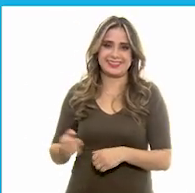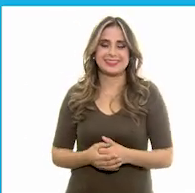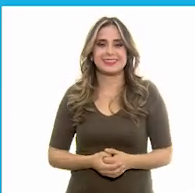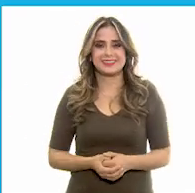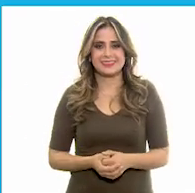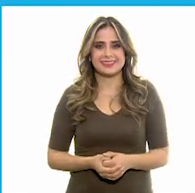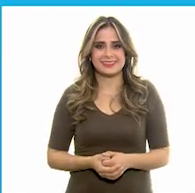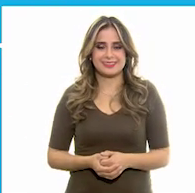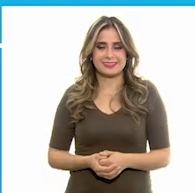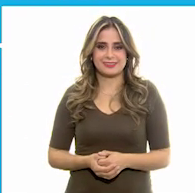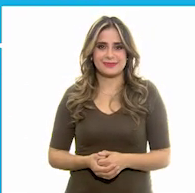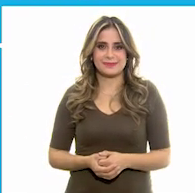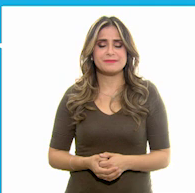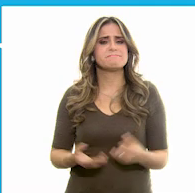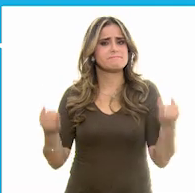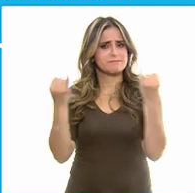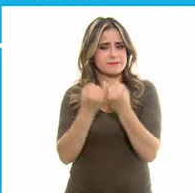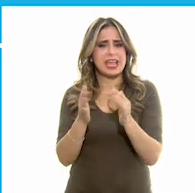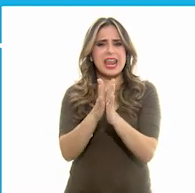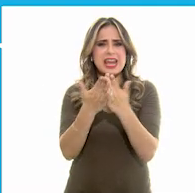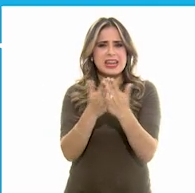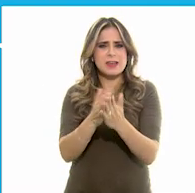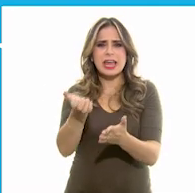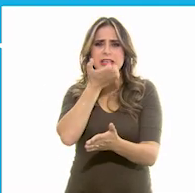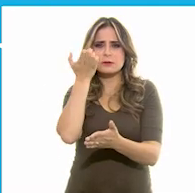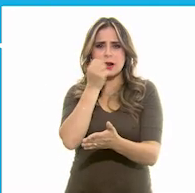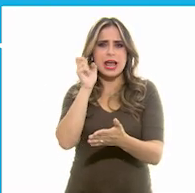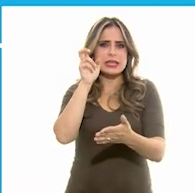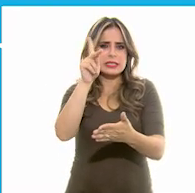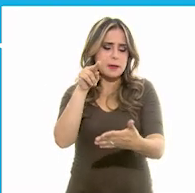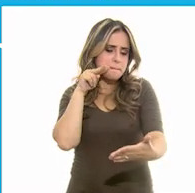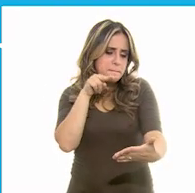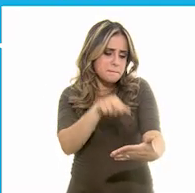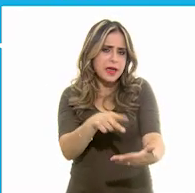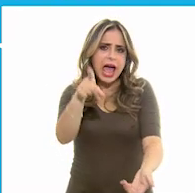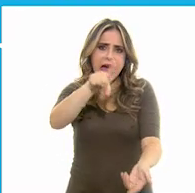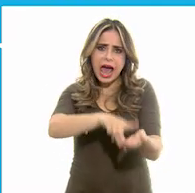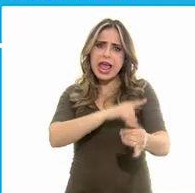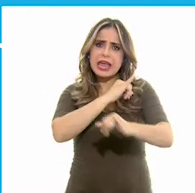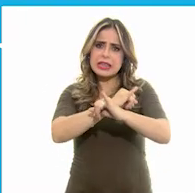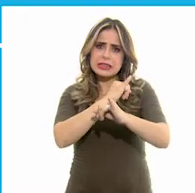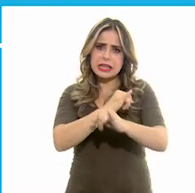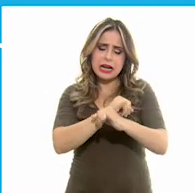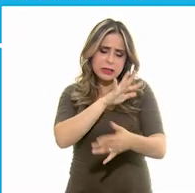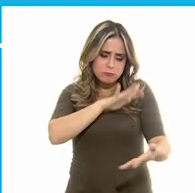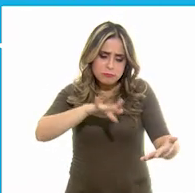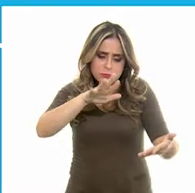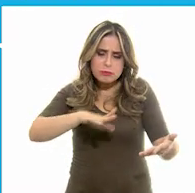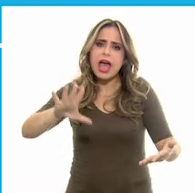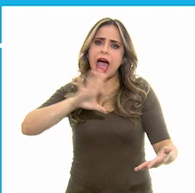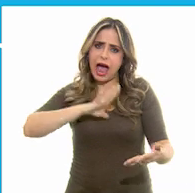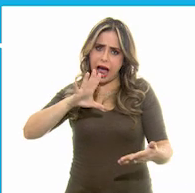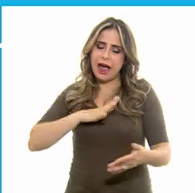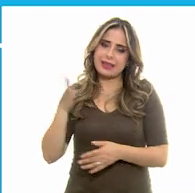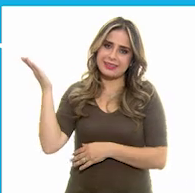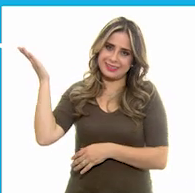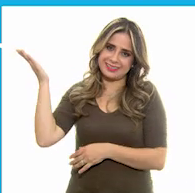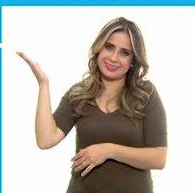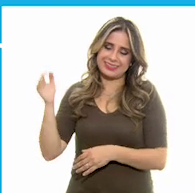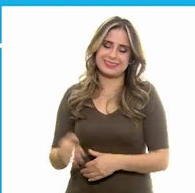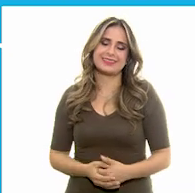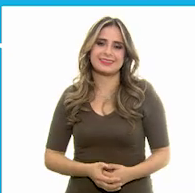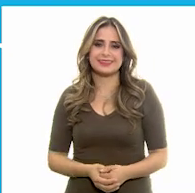líneas! También puedes encontrar los libros de texto en la página